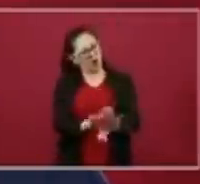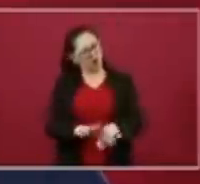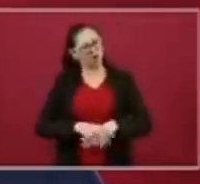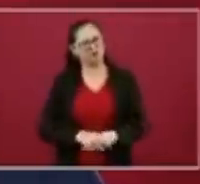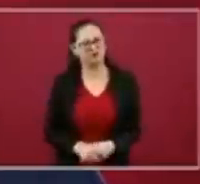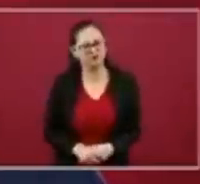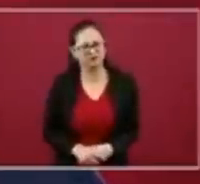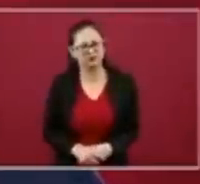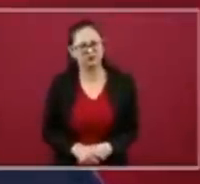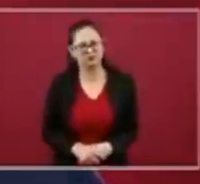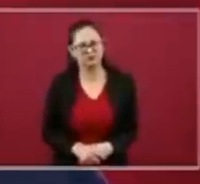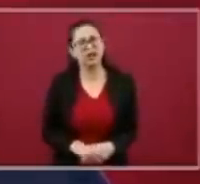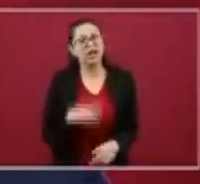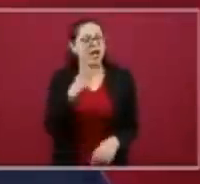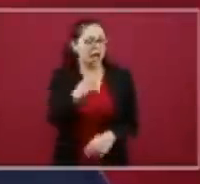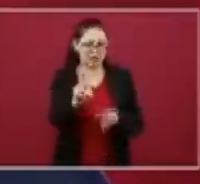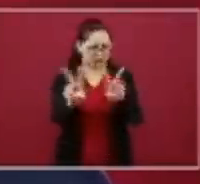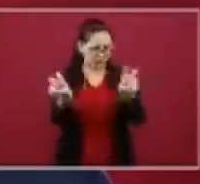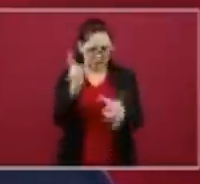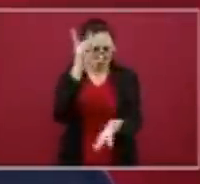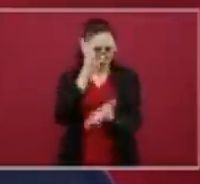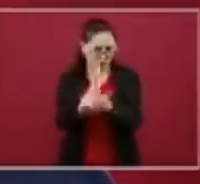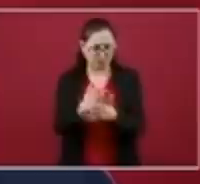O sea, a eso me refiero.